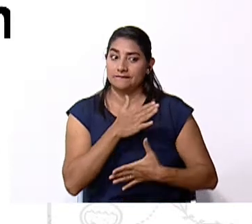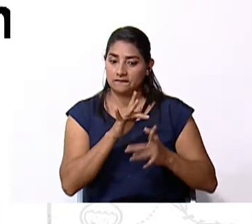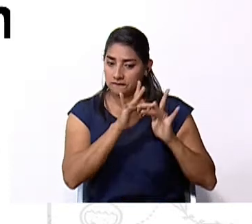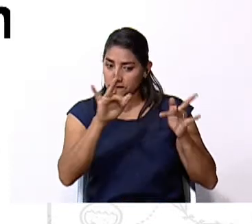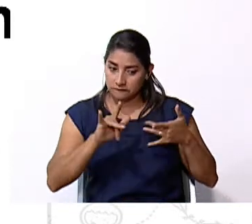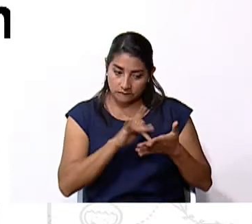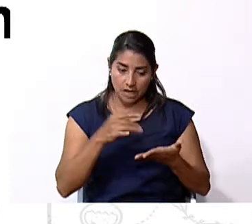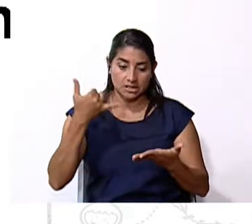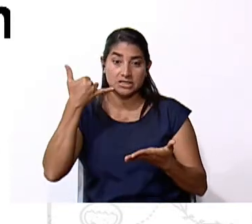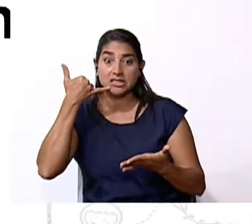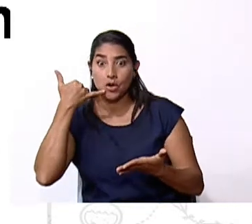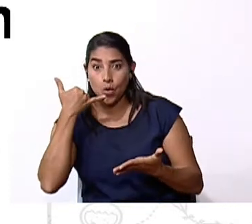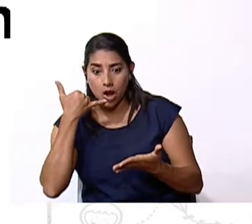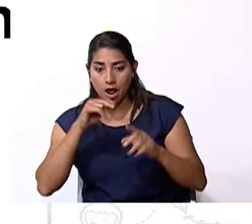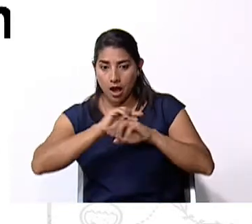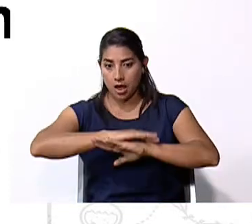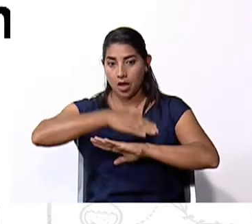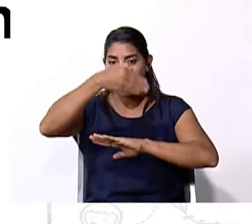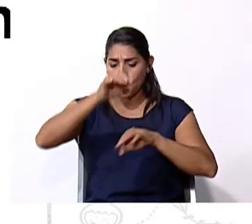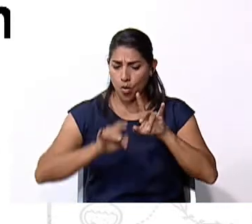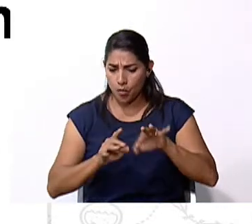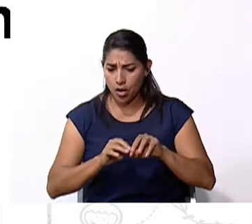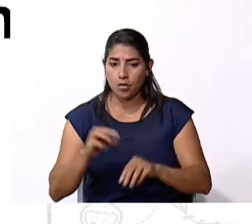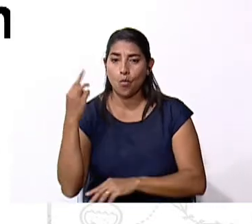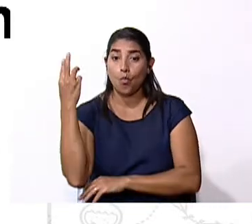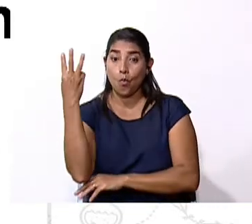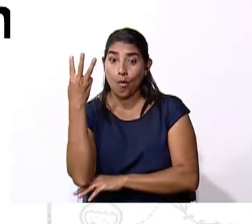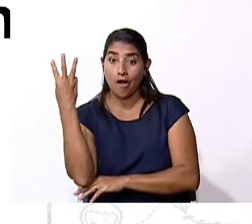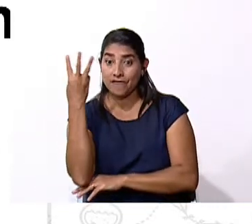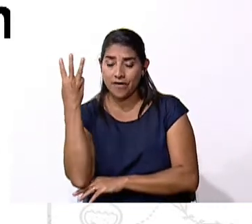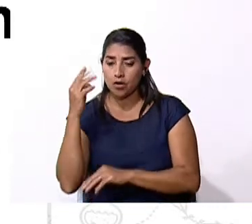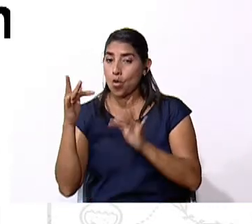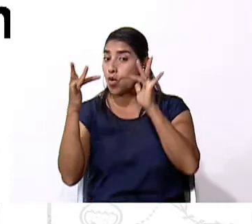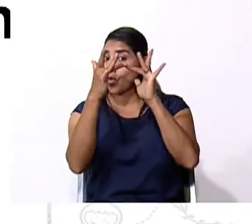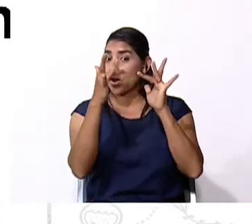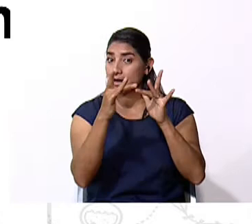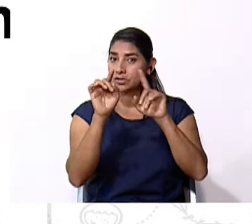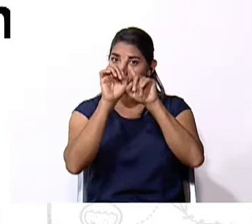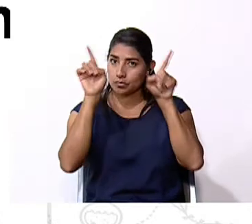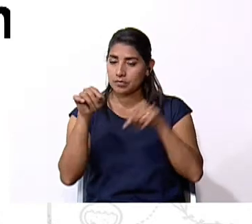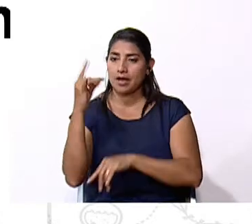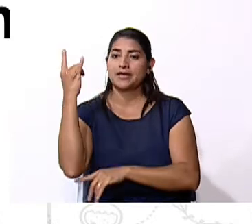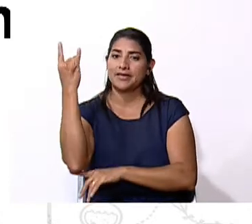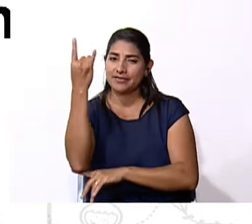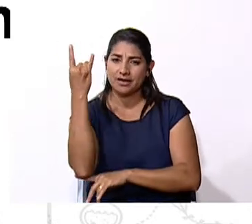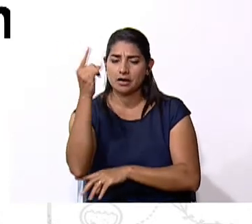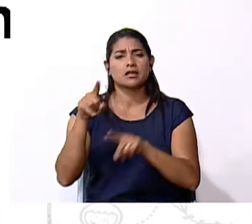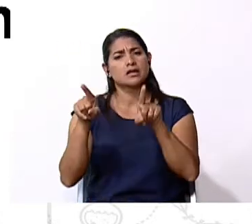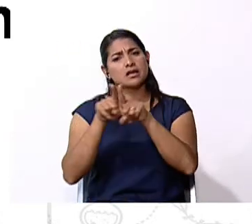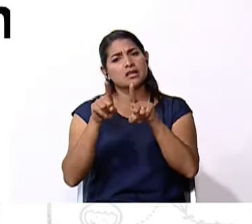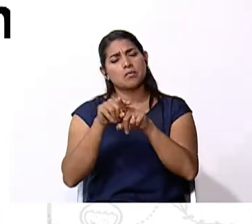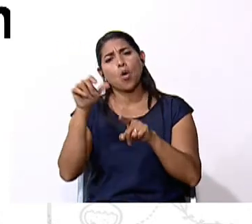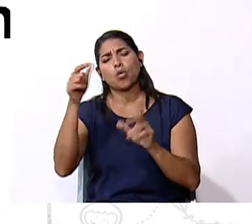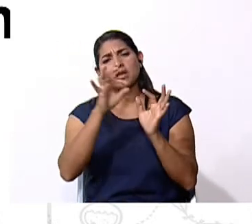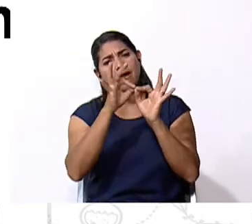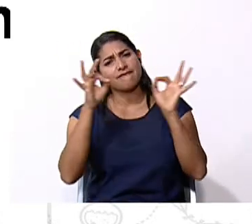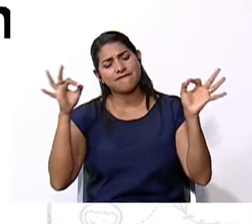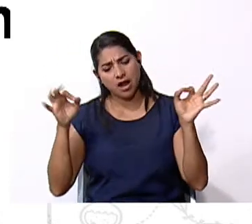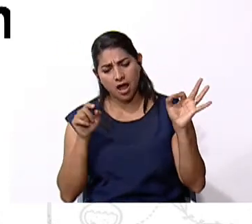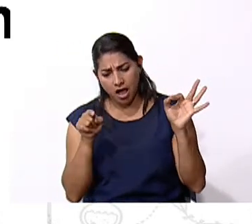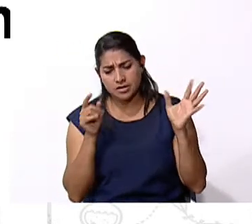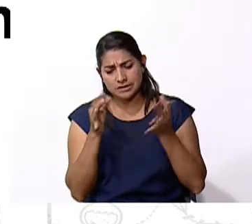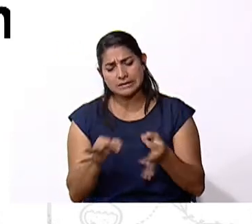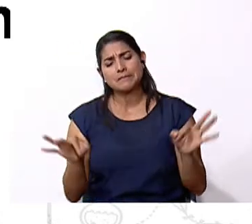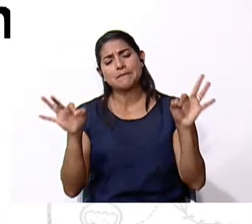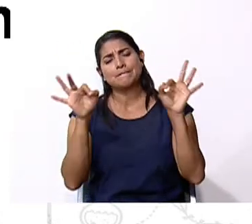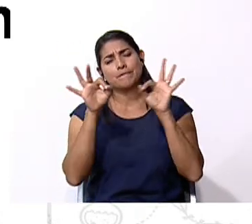como celulares, computadoras, Wi-Fi o conexión a Internet. Y también había una frase muy importante